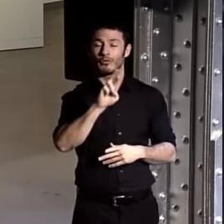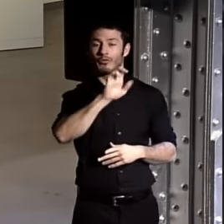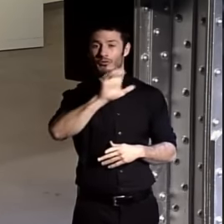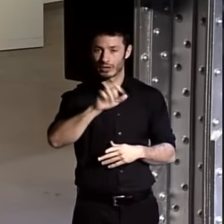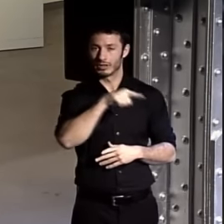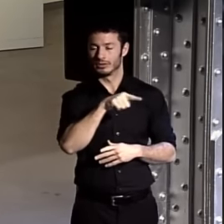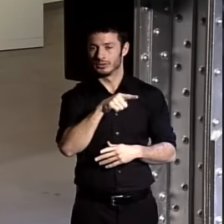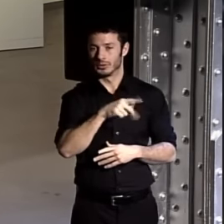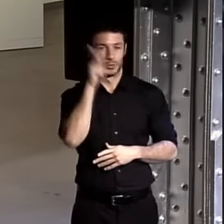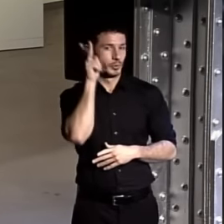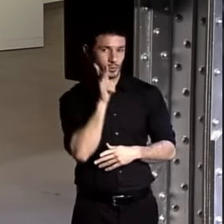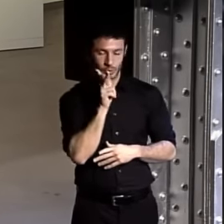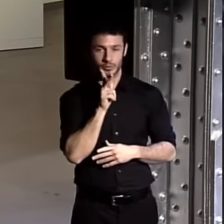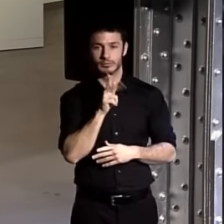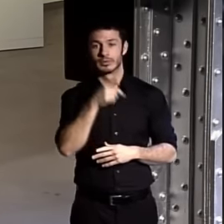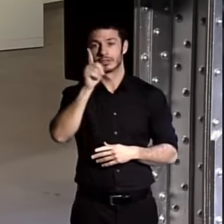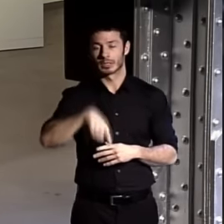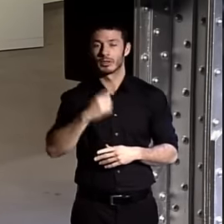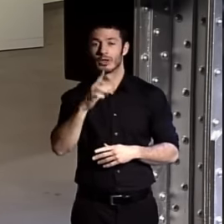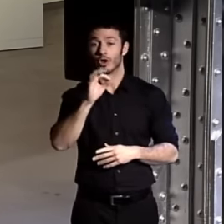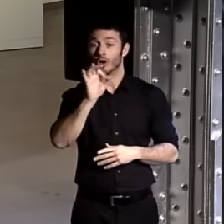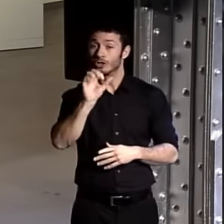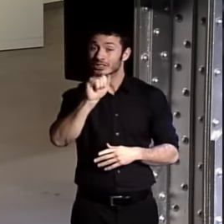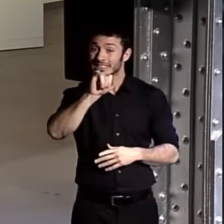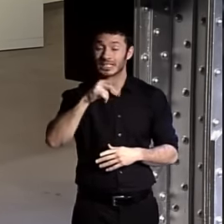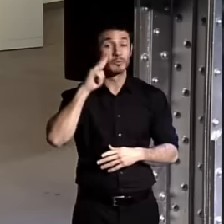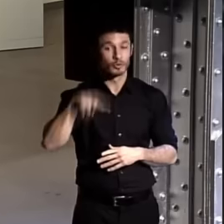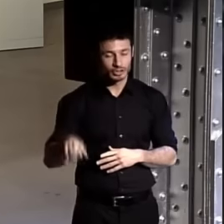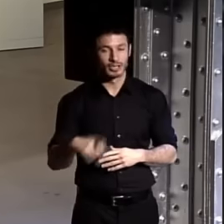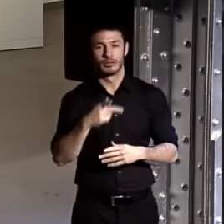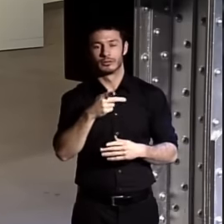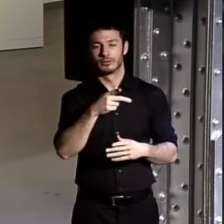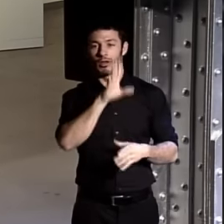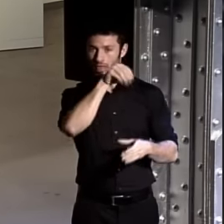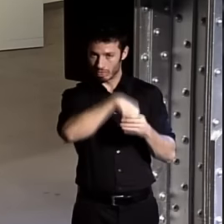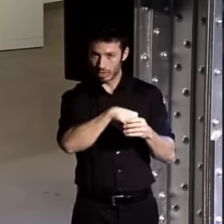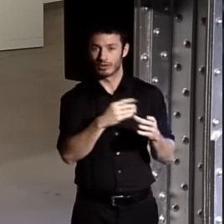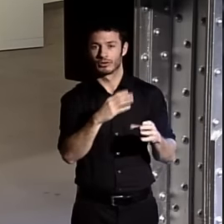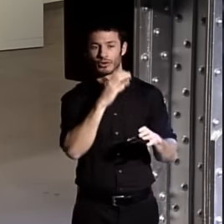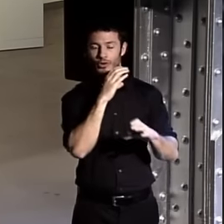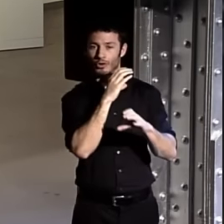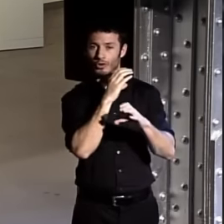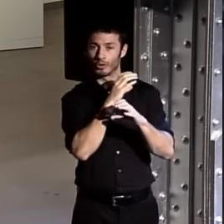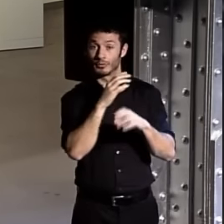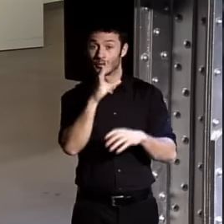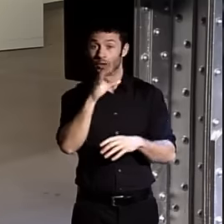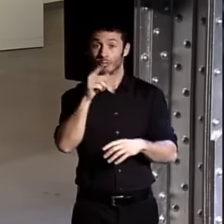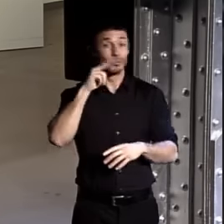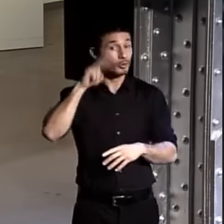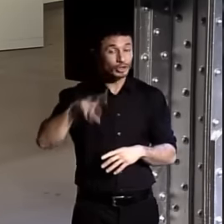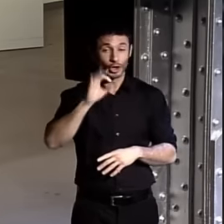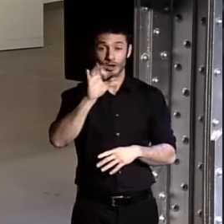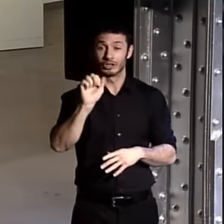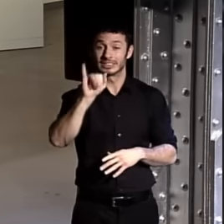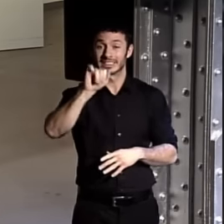francesa también muy potente al museo do que tenemos aquí el los cómics que hace edita el museo dex tenemos un